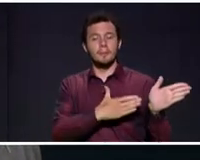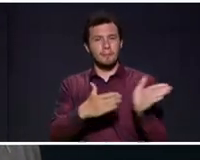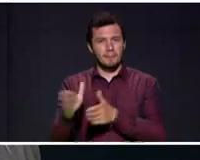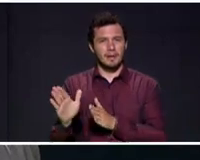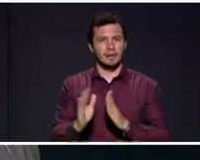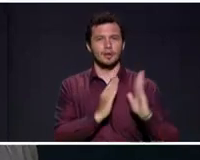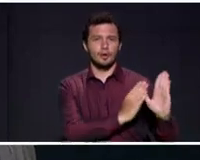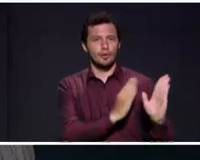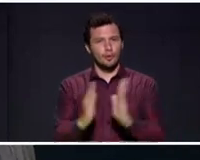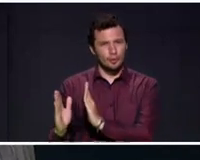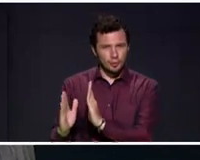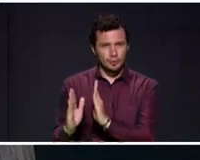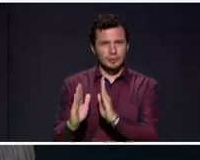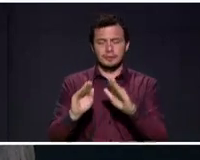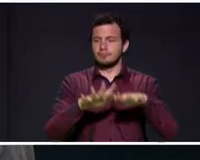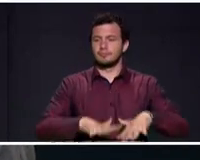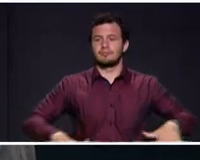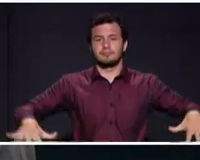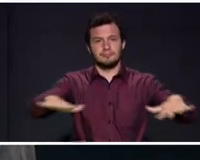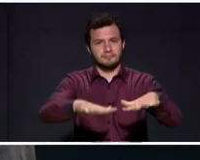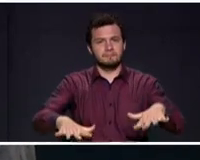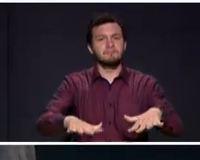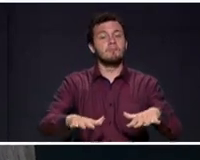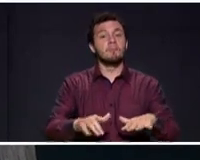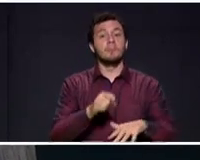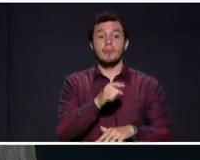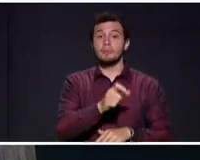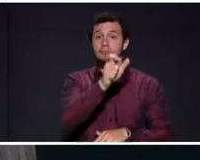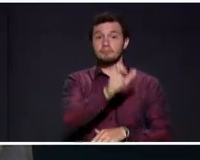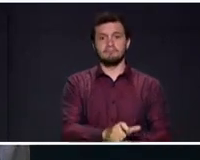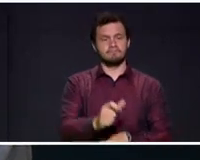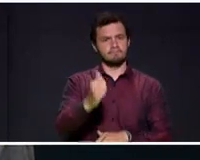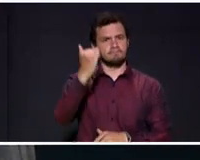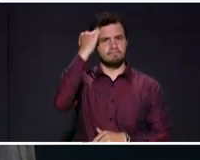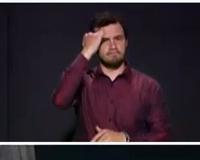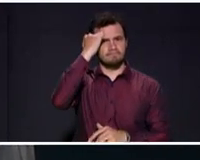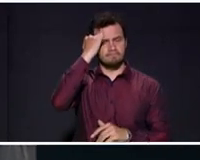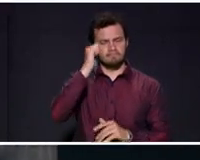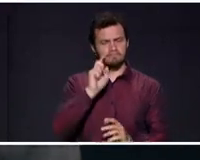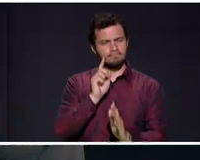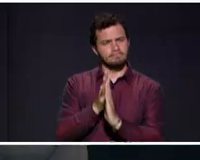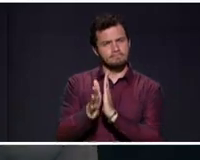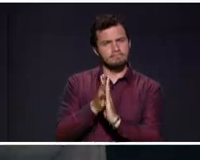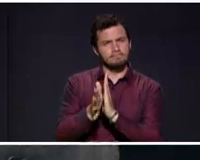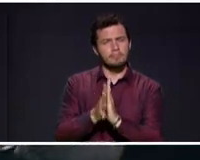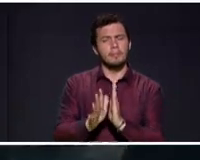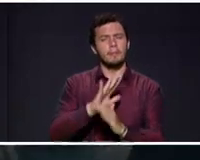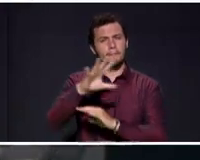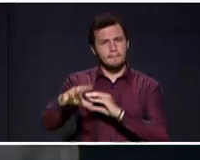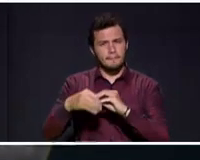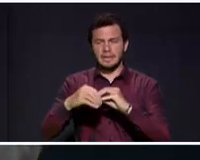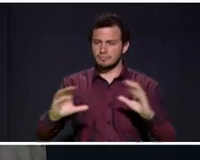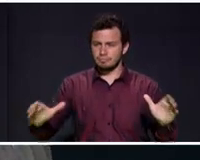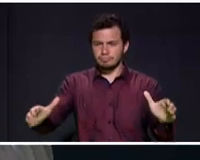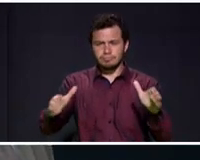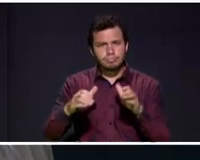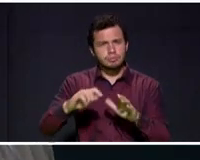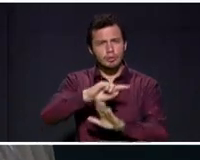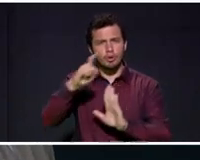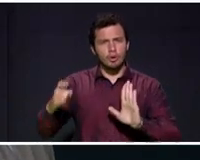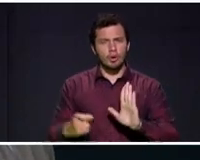planteamiento desde una clara dignificación del docente y un plan de integración entre lo que es el mejoramiento de la infraestructura